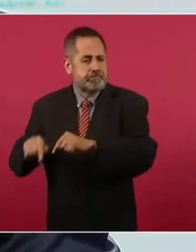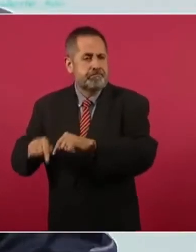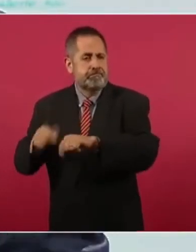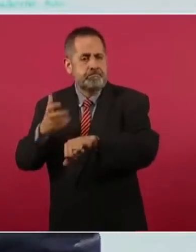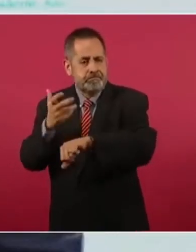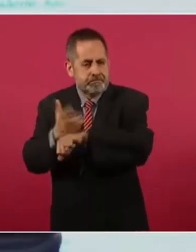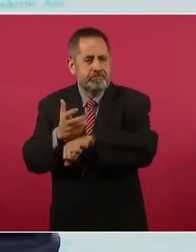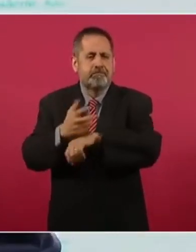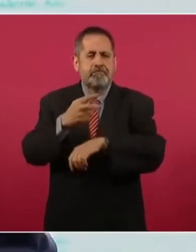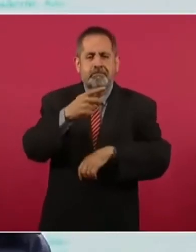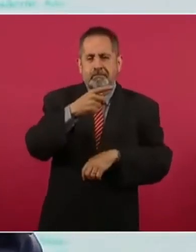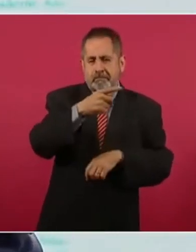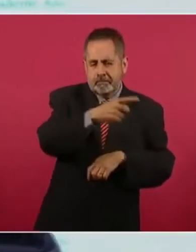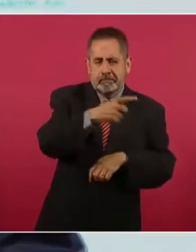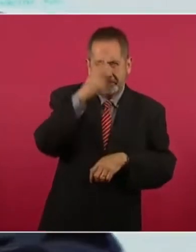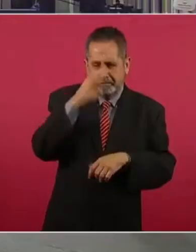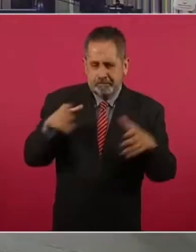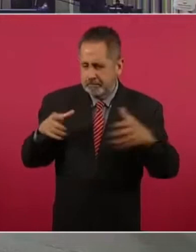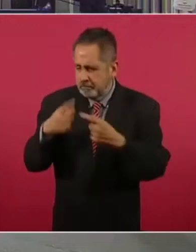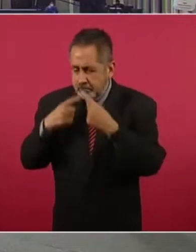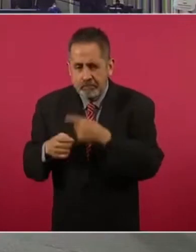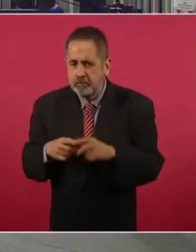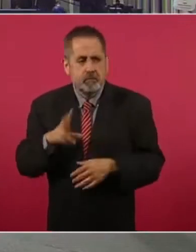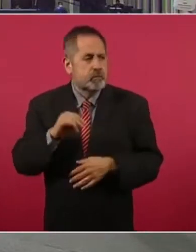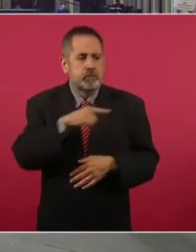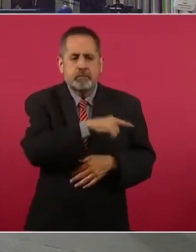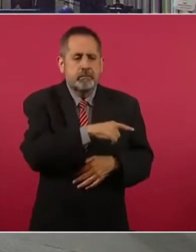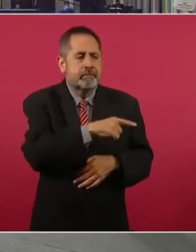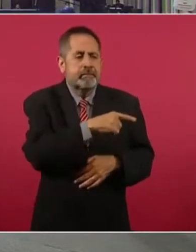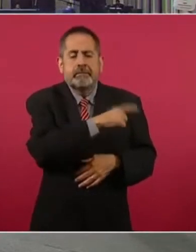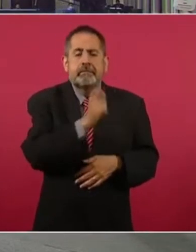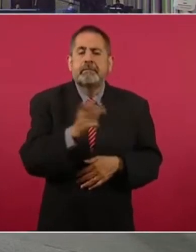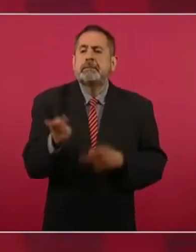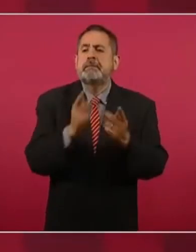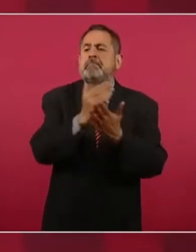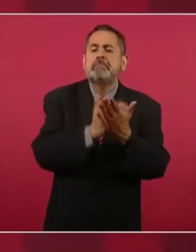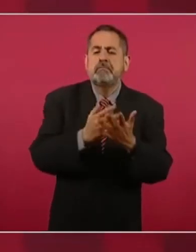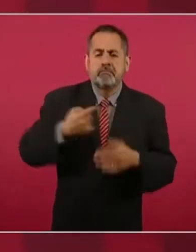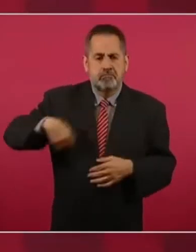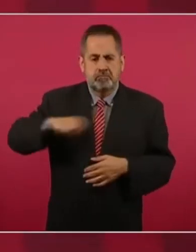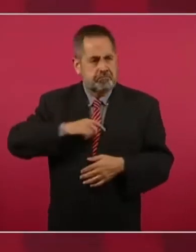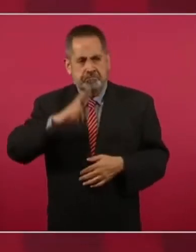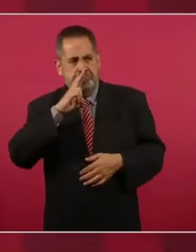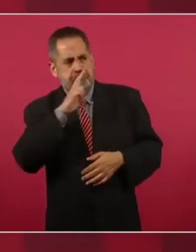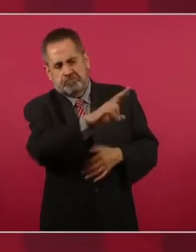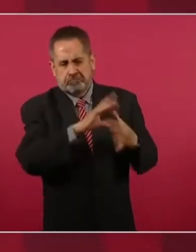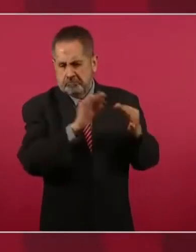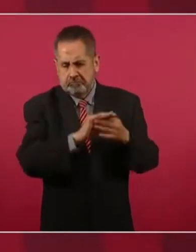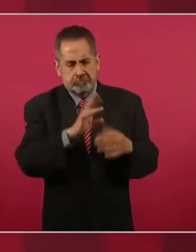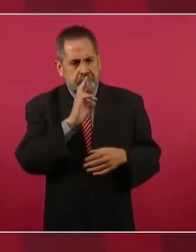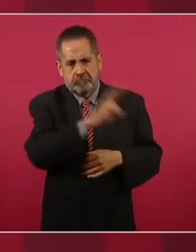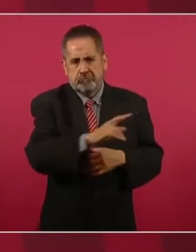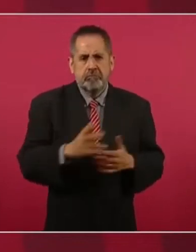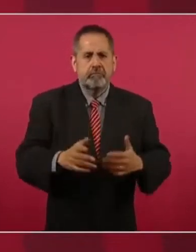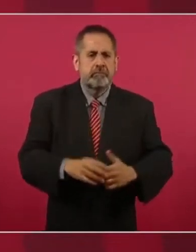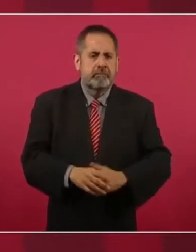Cuando es una consulta. Una consulta, nada más. Y ya les vamos a contestar puntualmente.